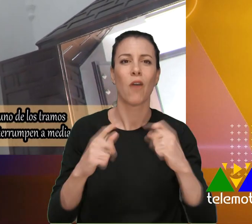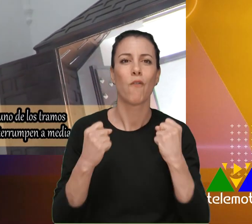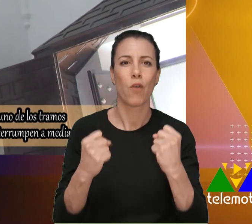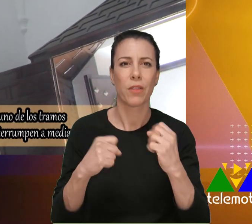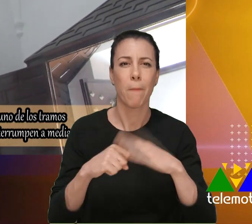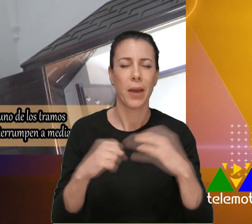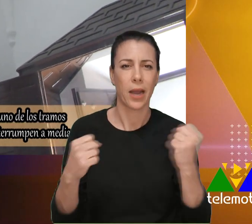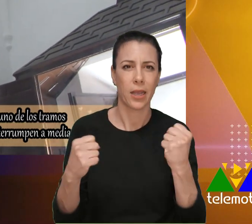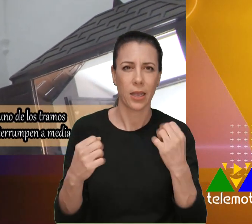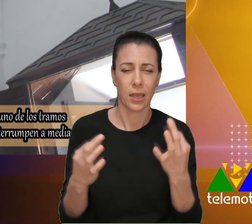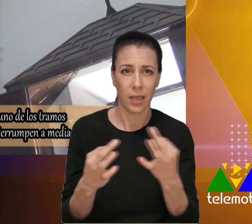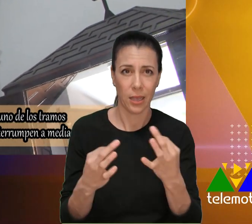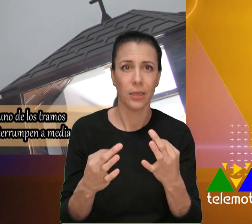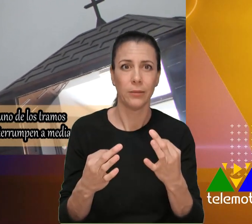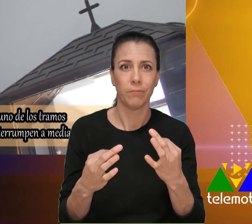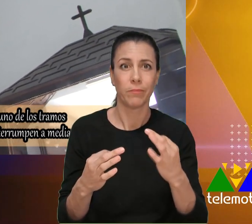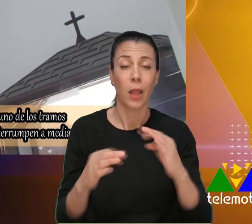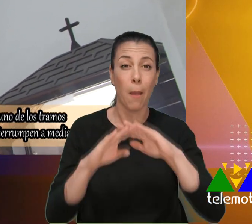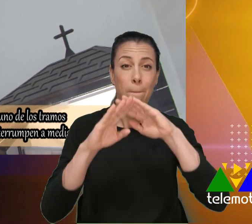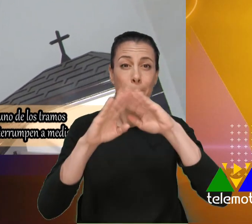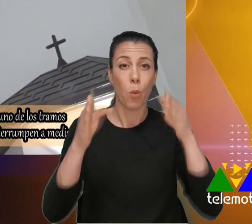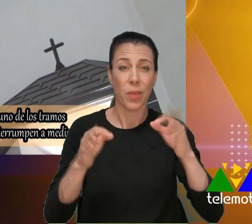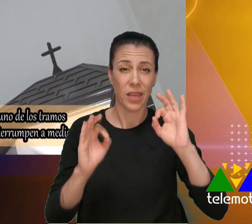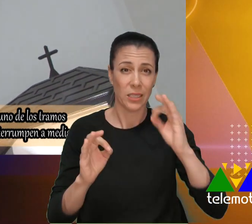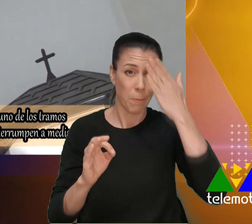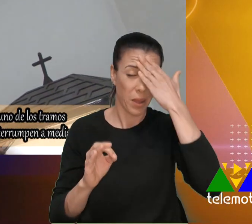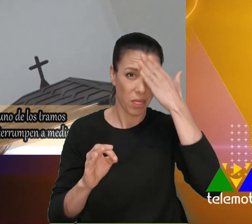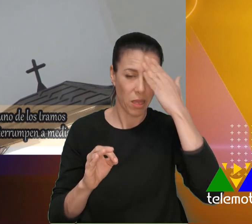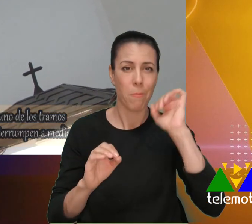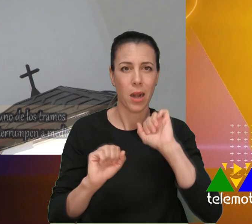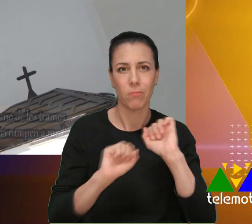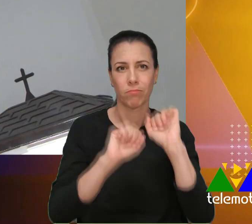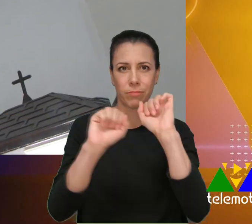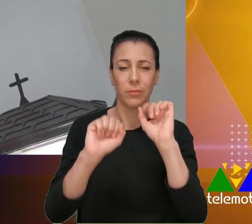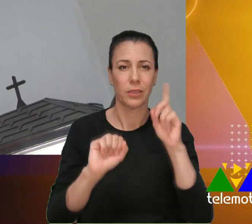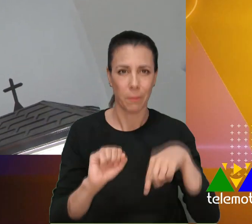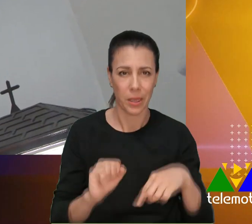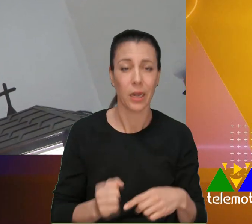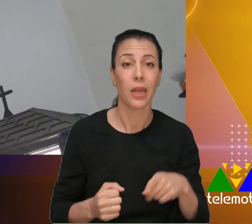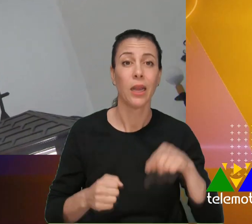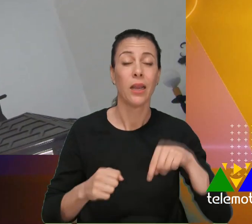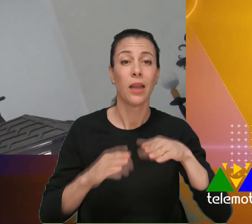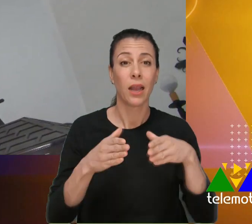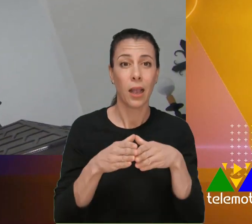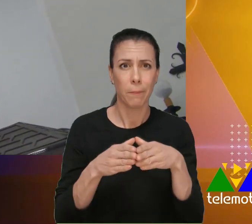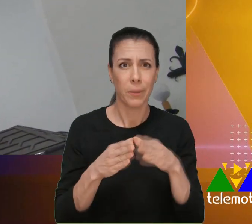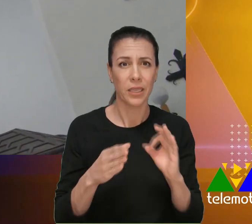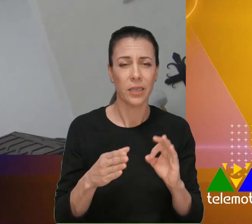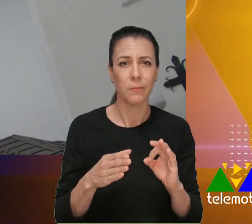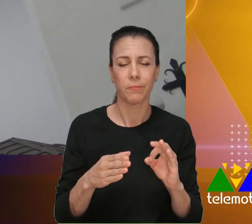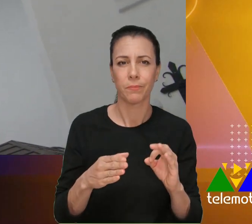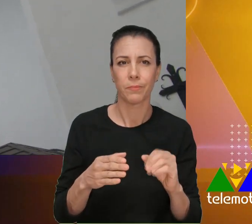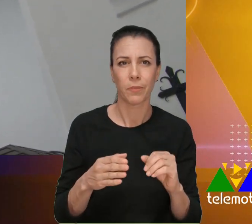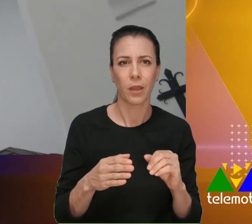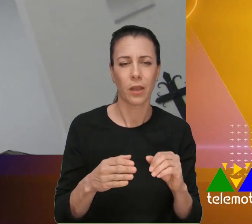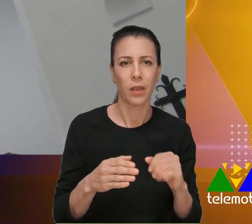para sostener a la bóveda principal del edificio. Estas capillas, pues